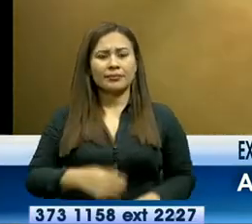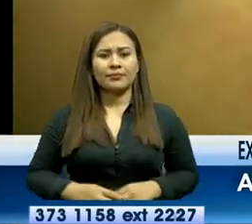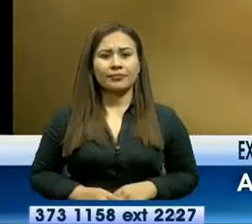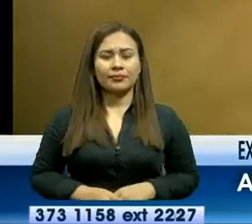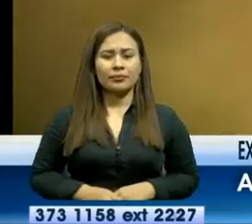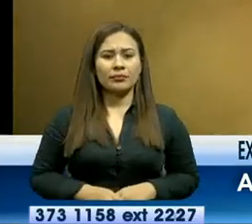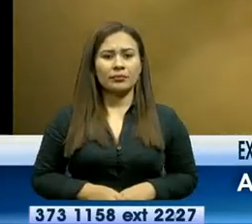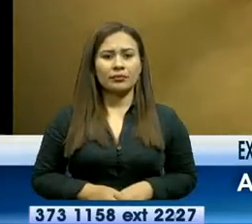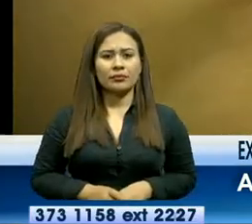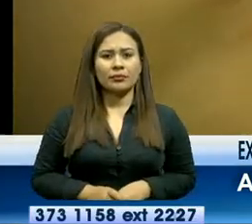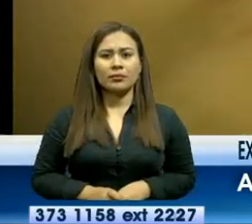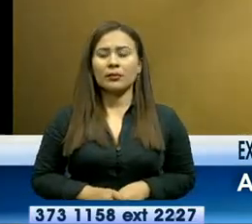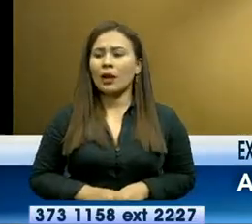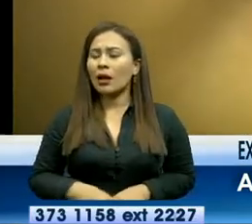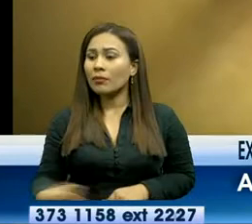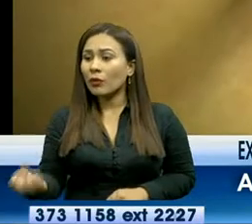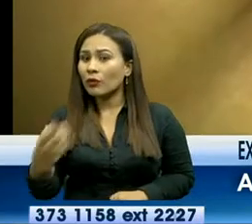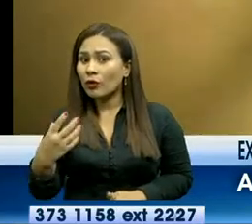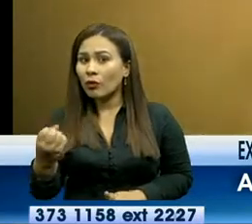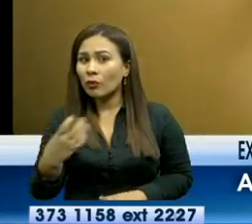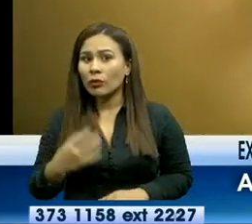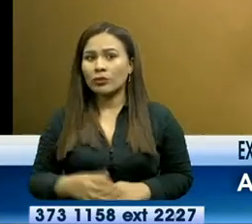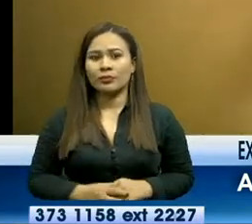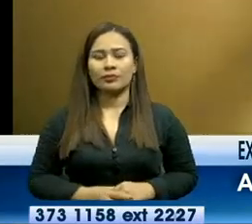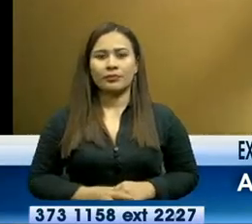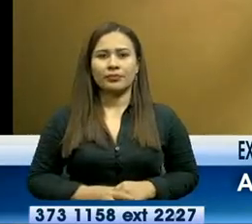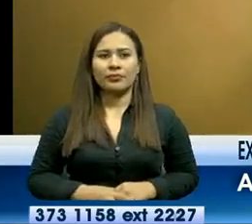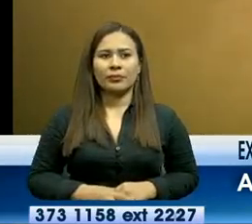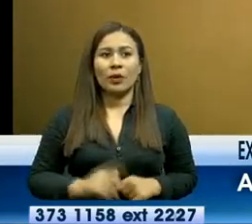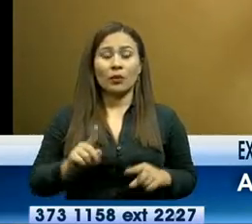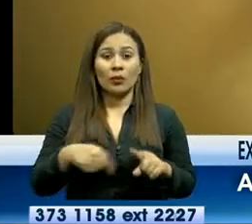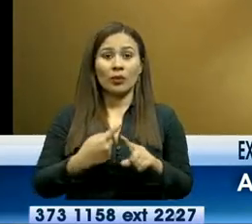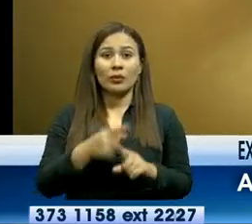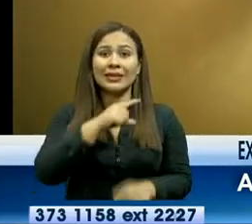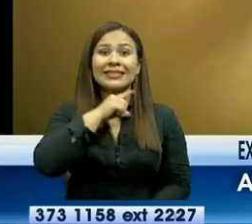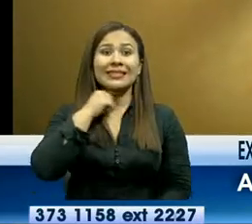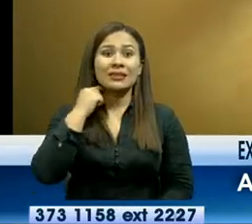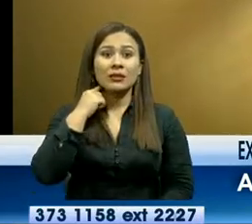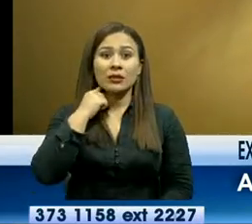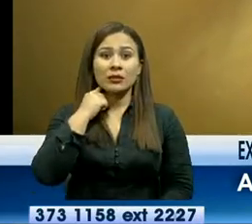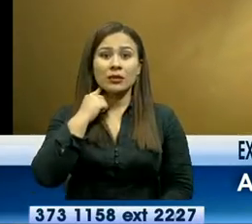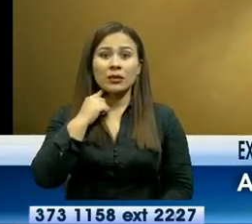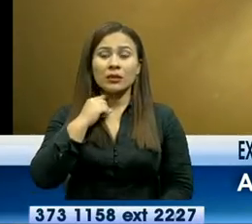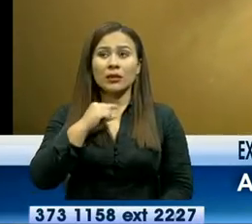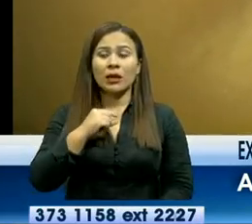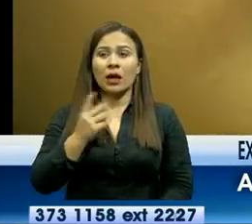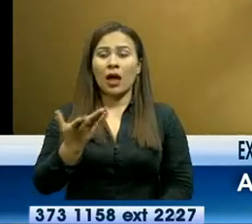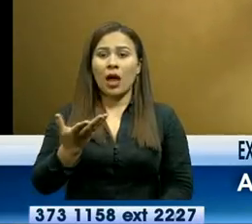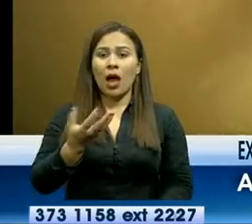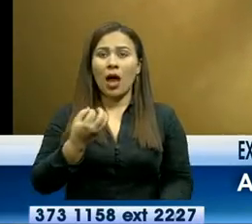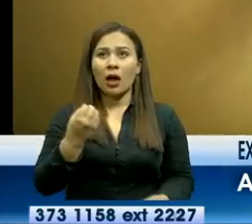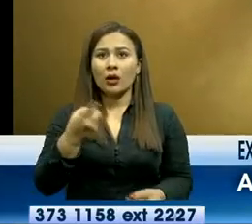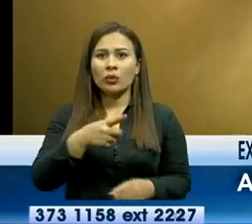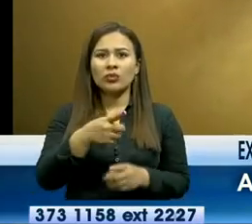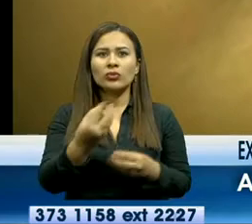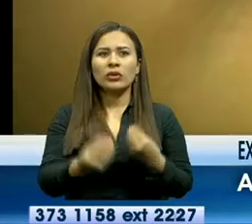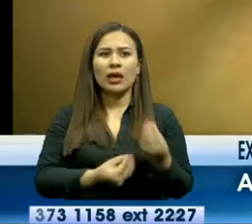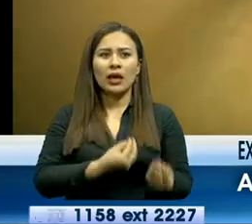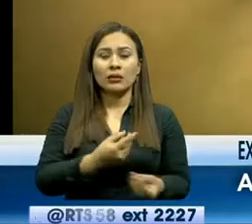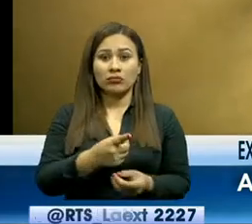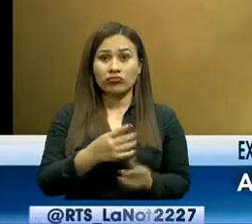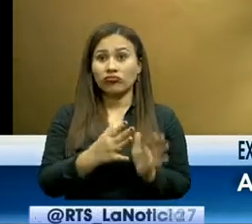Entonces ella me confesó todo. Cuando el sacerdote se cayó del pedestal luego del testimonio de la niña, ¿usted lo